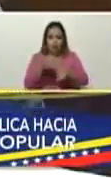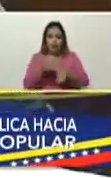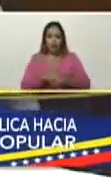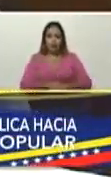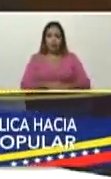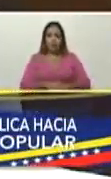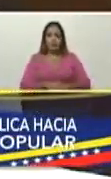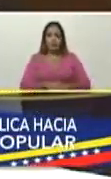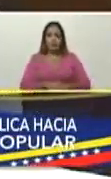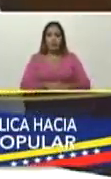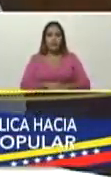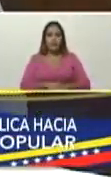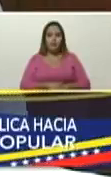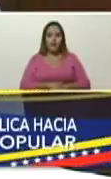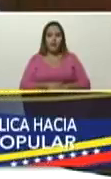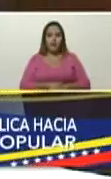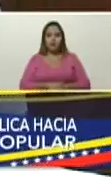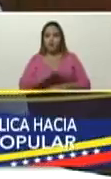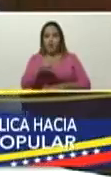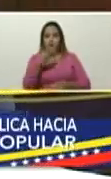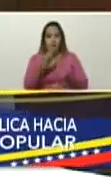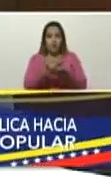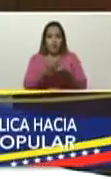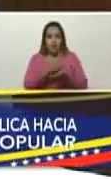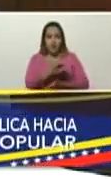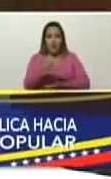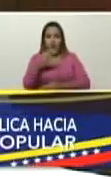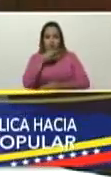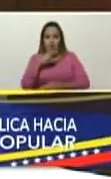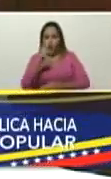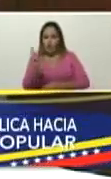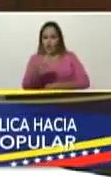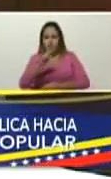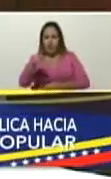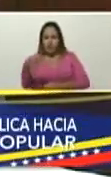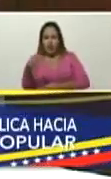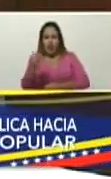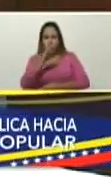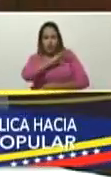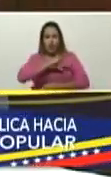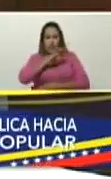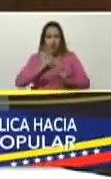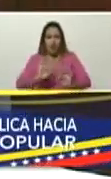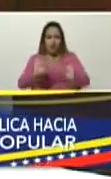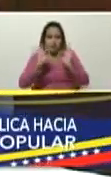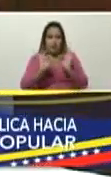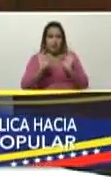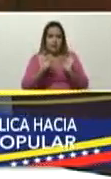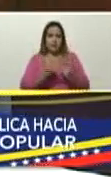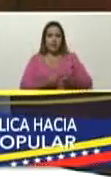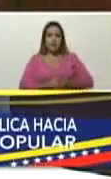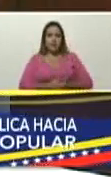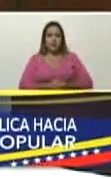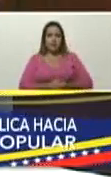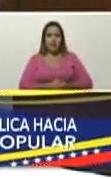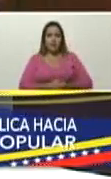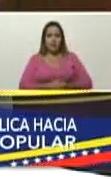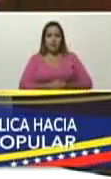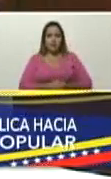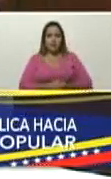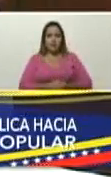luego de su planteamiento del 20 de octubre, un día después, se conformó una comisión especial que le dimos